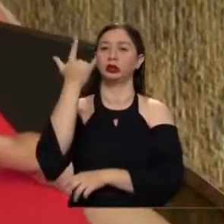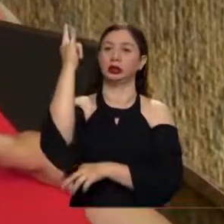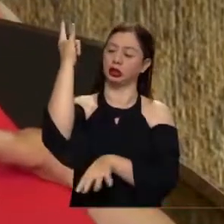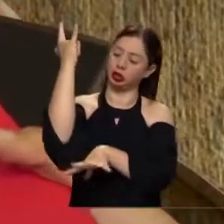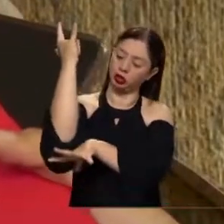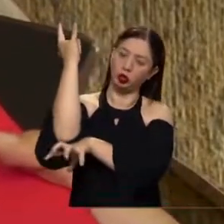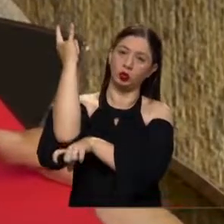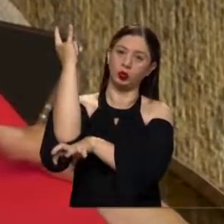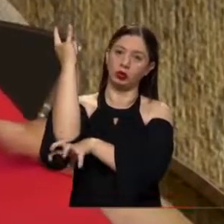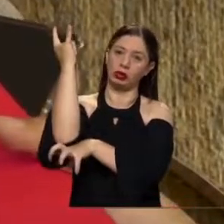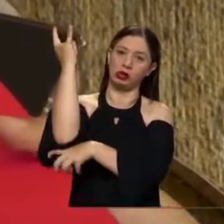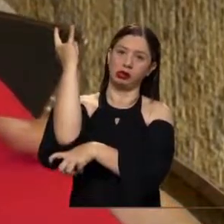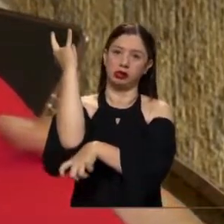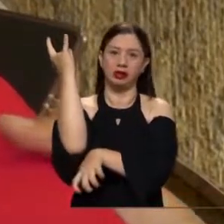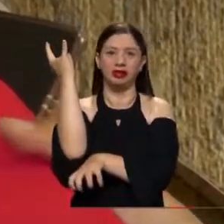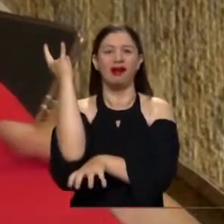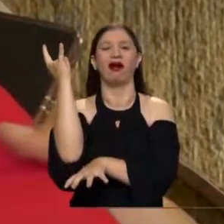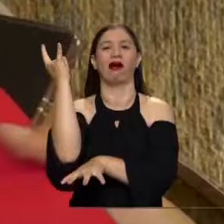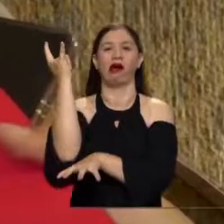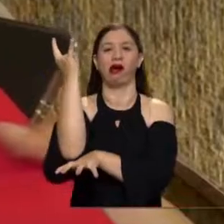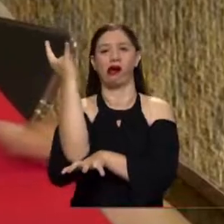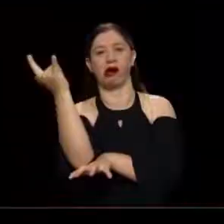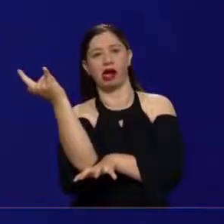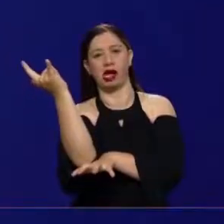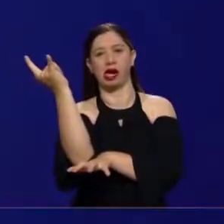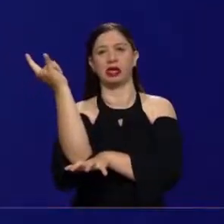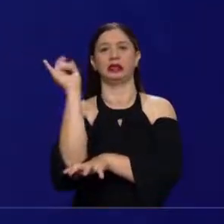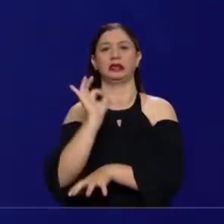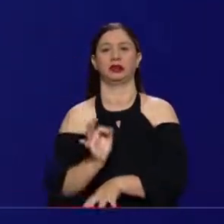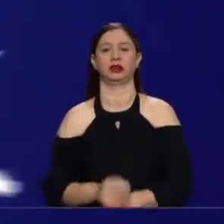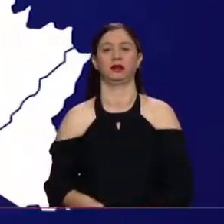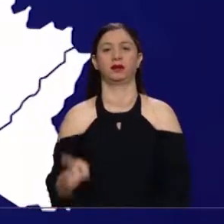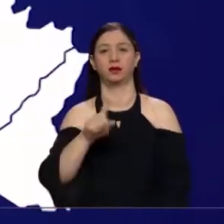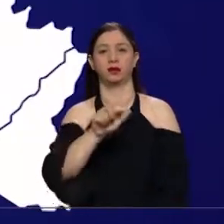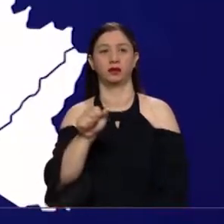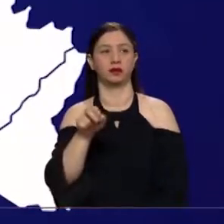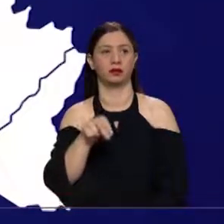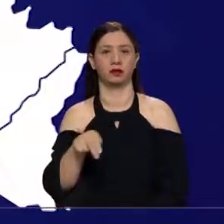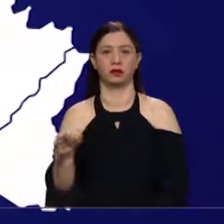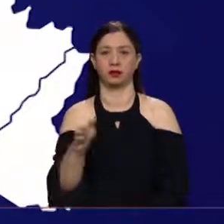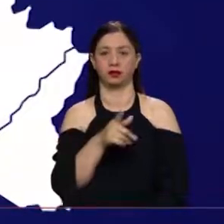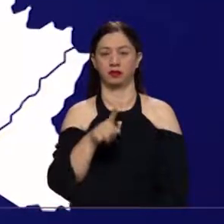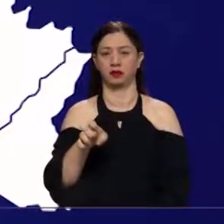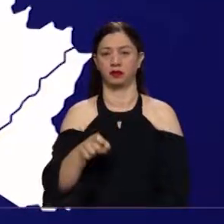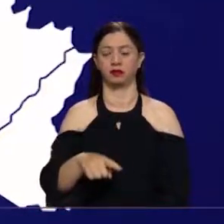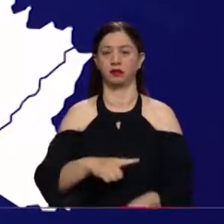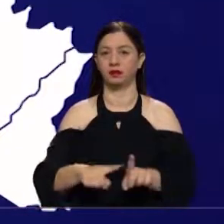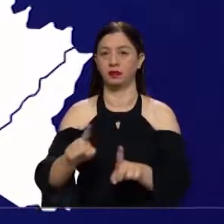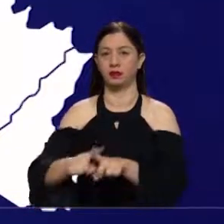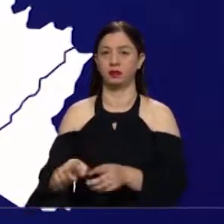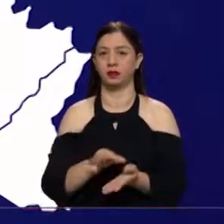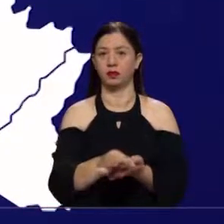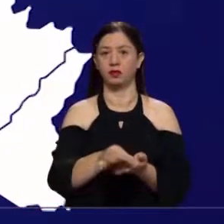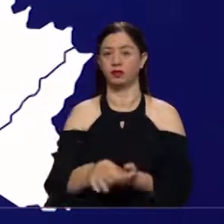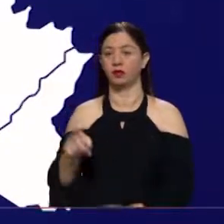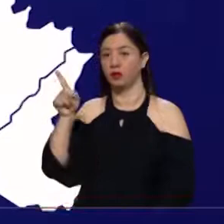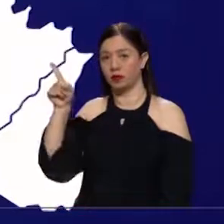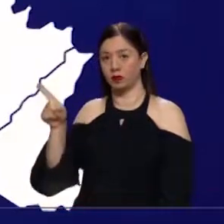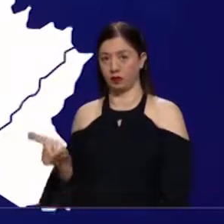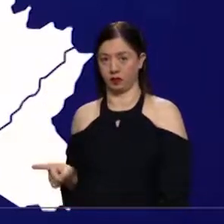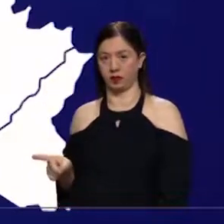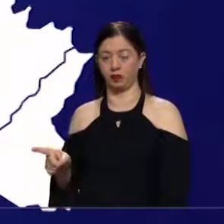y su desarrollo, pues tienen inclinaciones. San Sebastián, Santander de Quilichao, Sucre, Totoró e Inza en